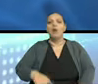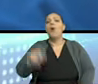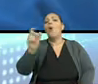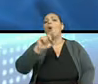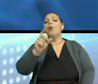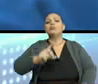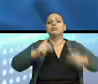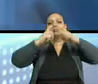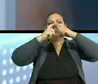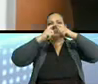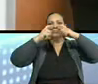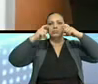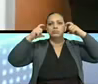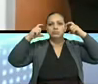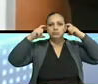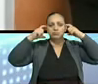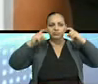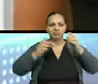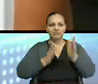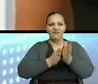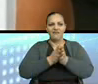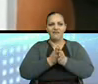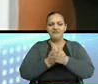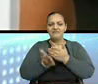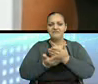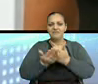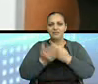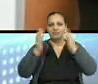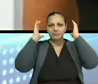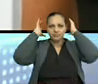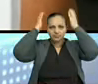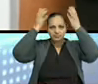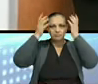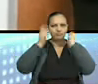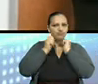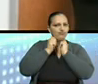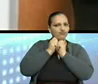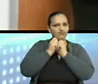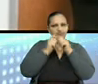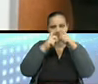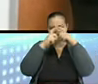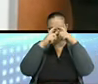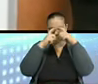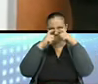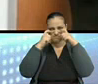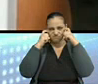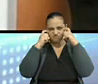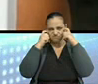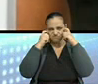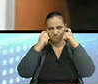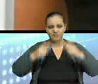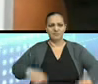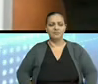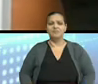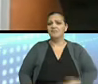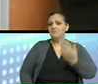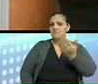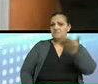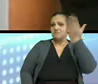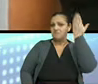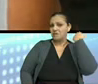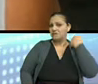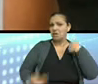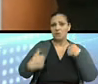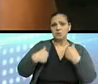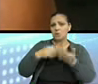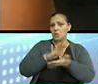sí, usted de ahorita. Pues yo, mi mochila era una funda de esas que vende que daban en las tiendas. Era mi mochila. Qué lindo. Y ahí llevaba